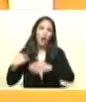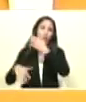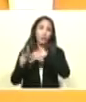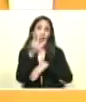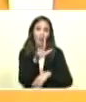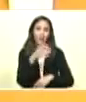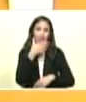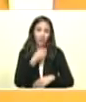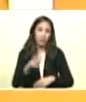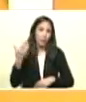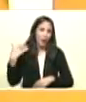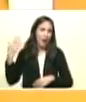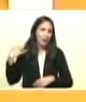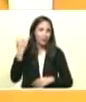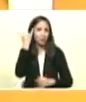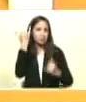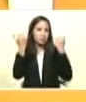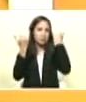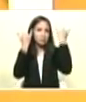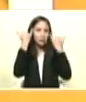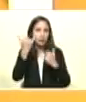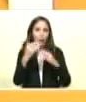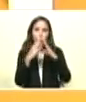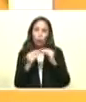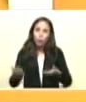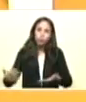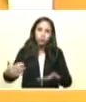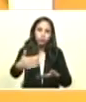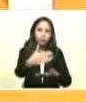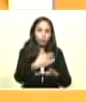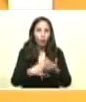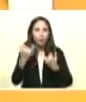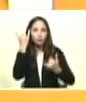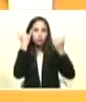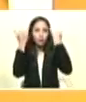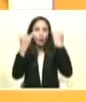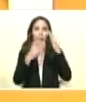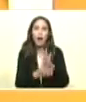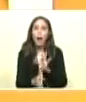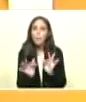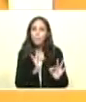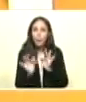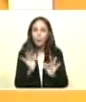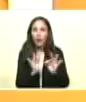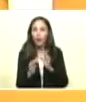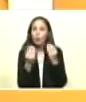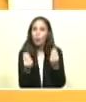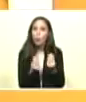vieron en el video, fue preparar el nacimiento del Petro.